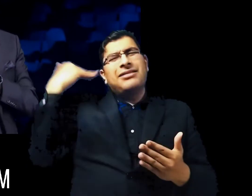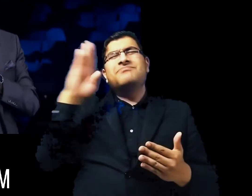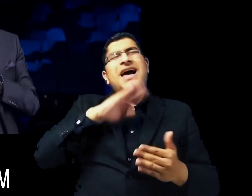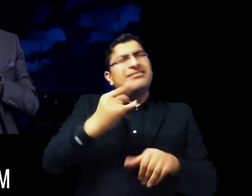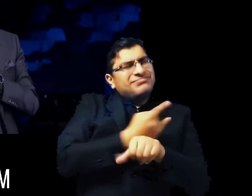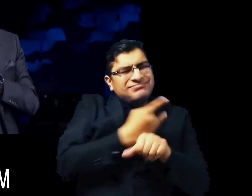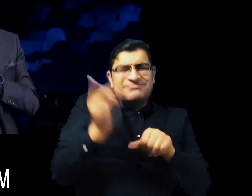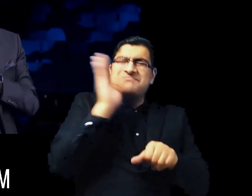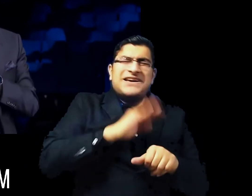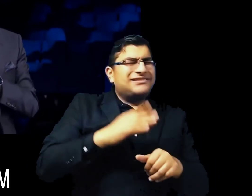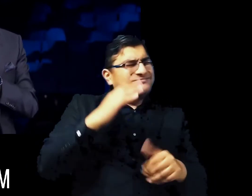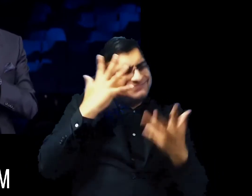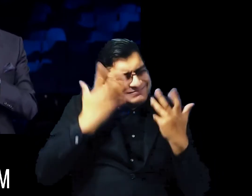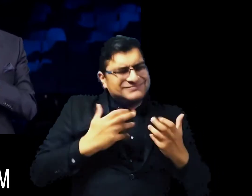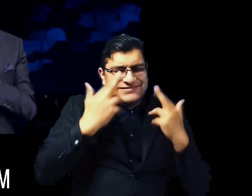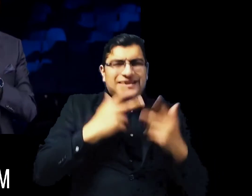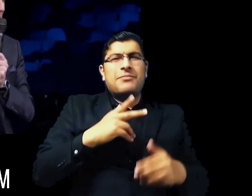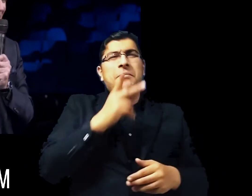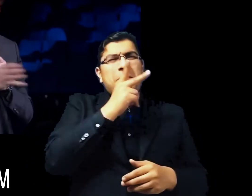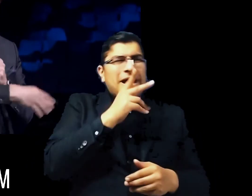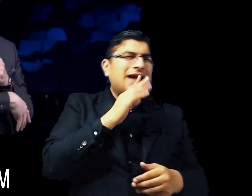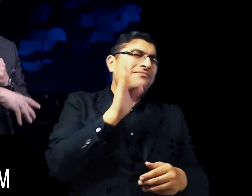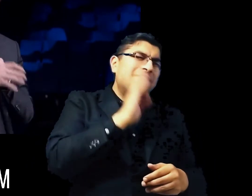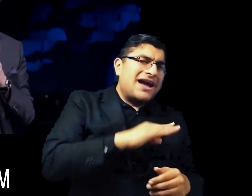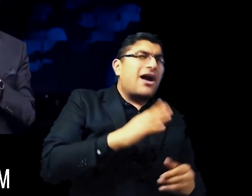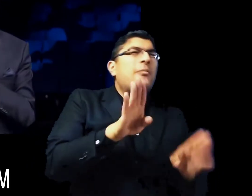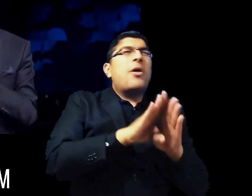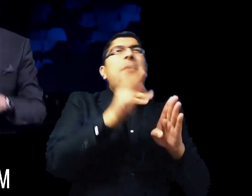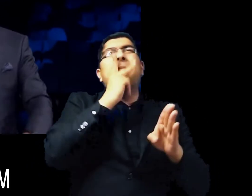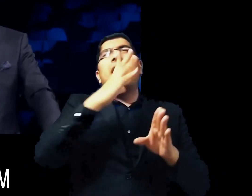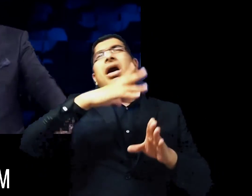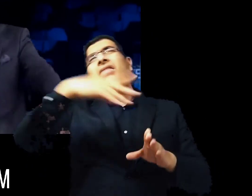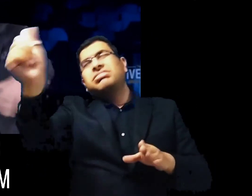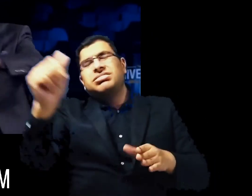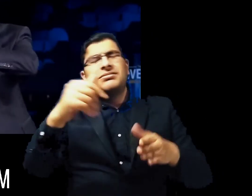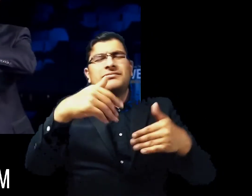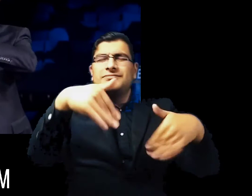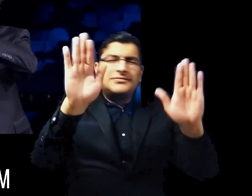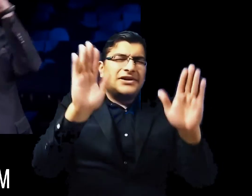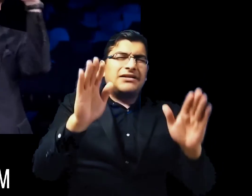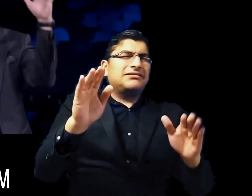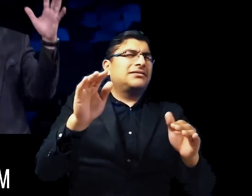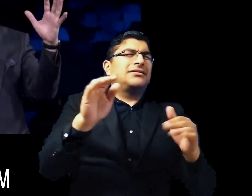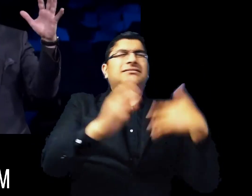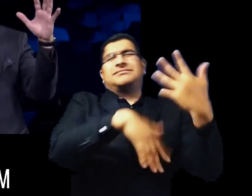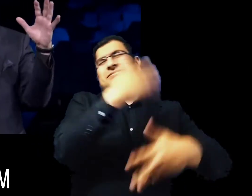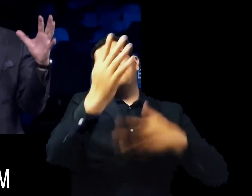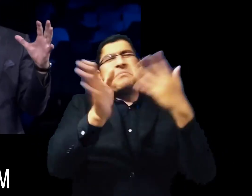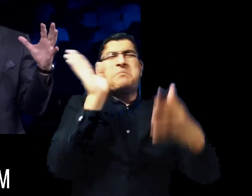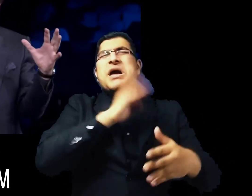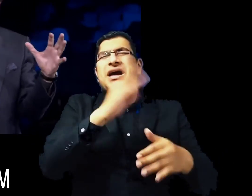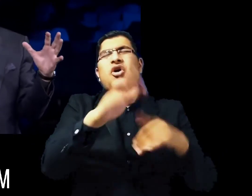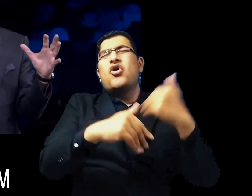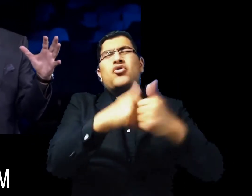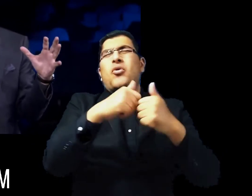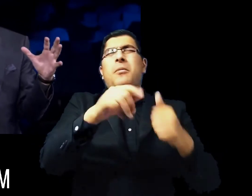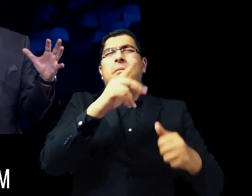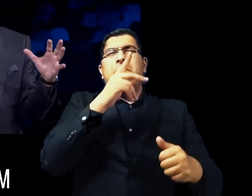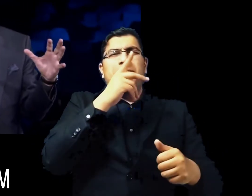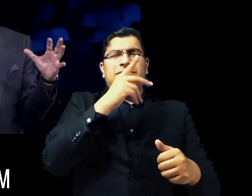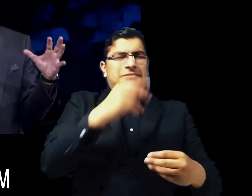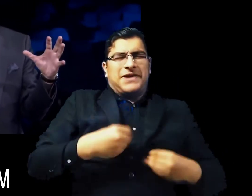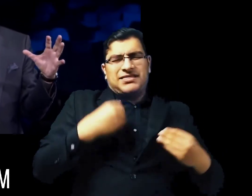desastre como papá terrenal, padre ausente. Hiciste un despadre con tu vida, bien valga ahora la